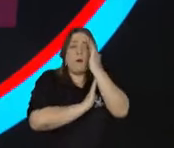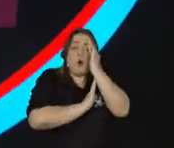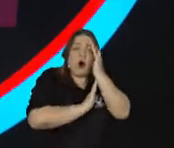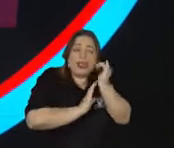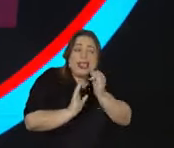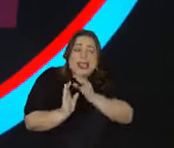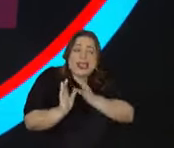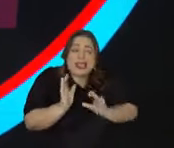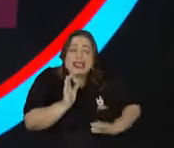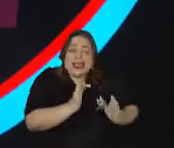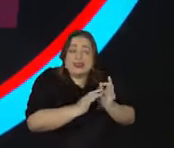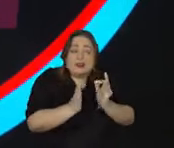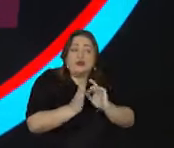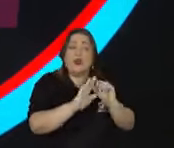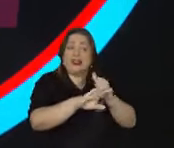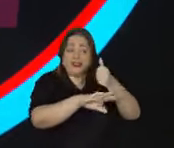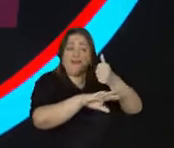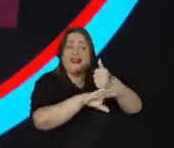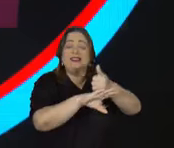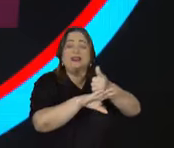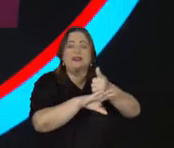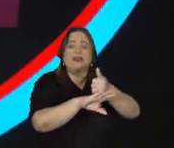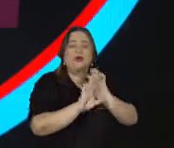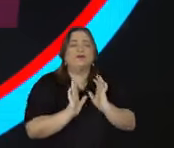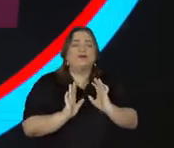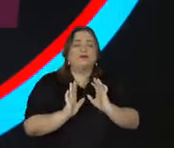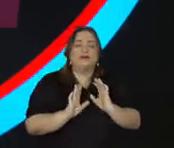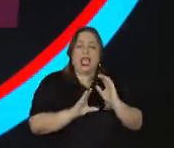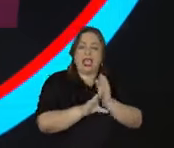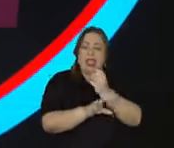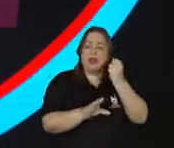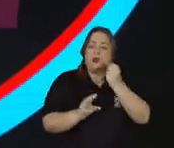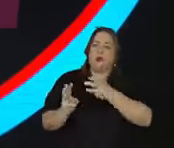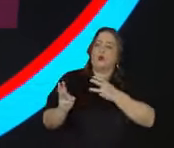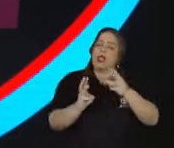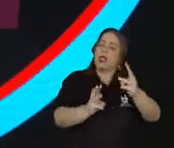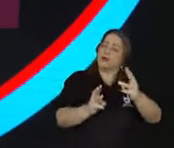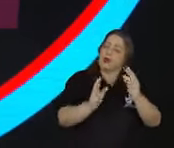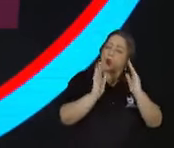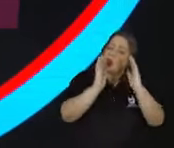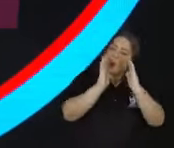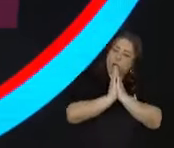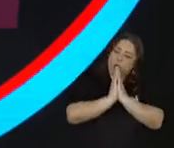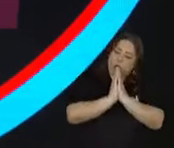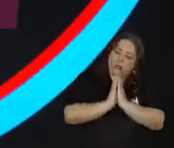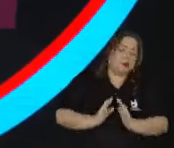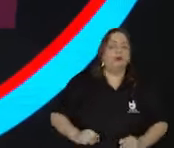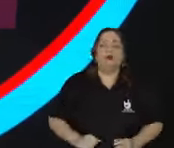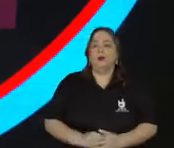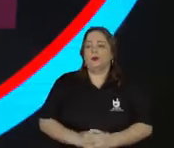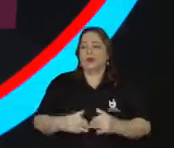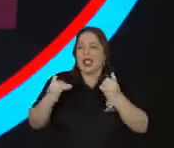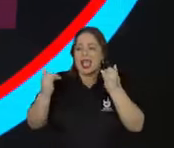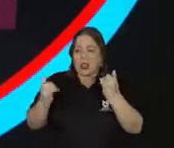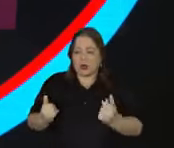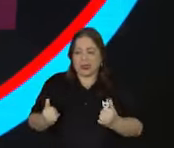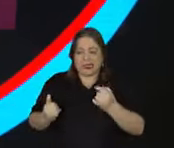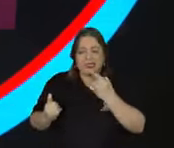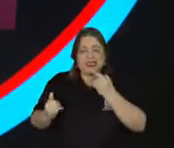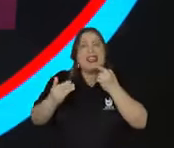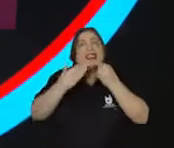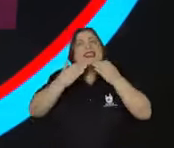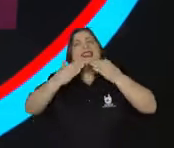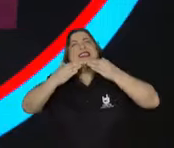Él dijo que orásemos en todo tiempo. Así que mañana en la noche eso es. Y yo quiero en este momento agradecerle a mi